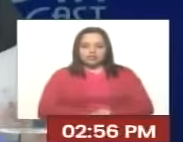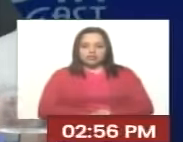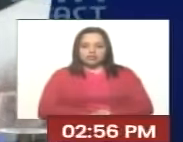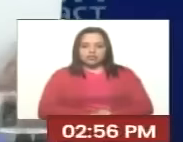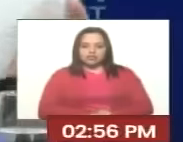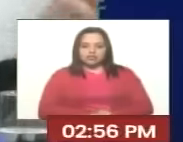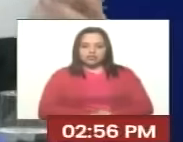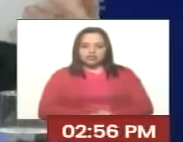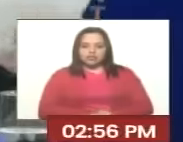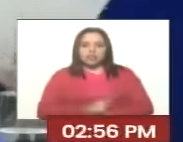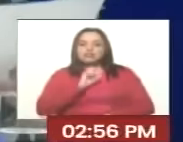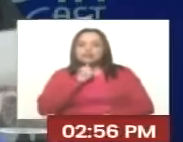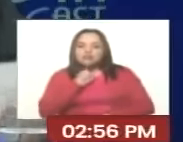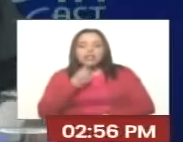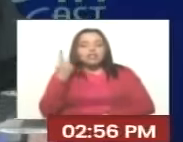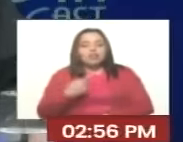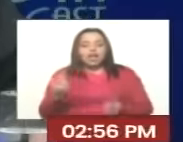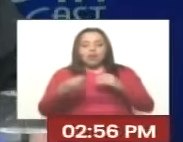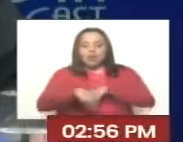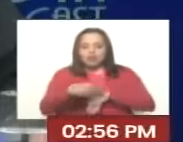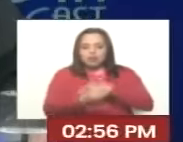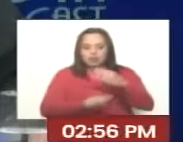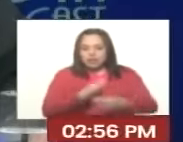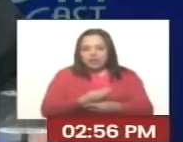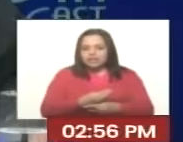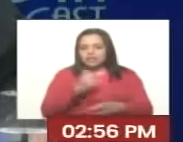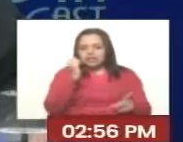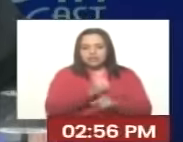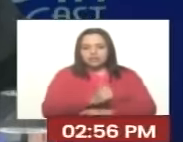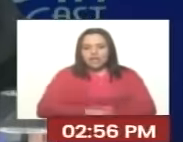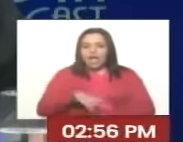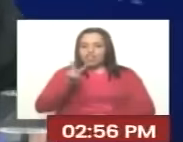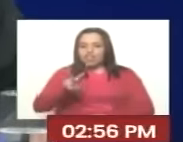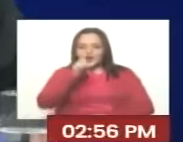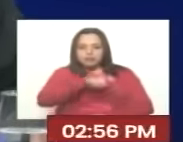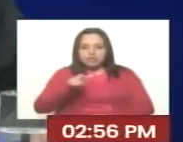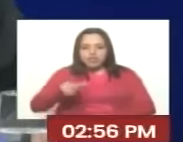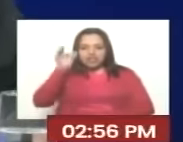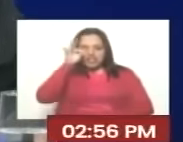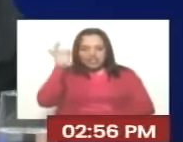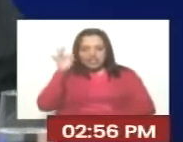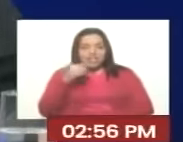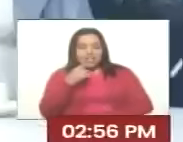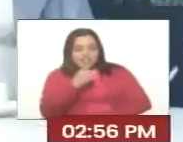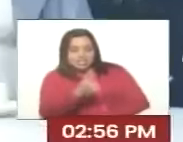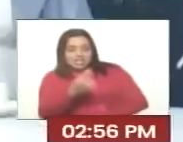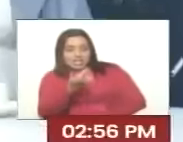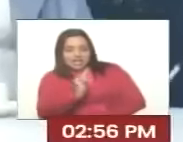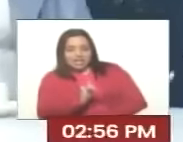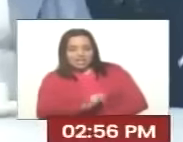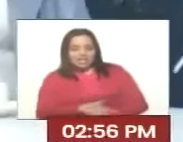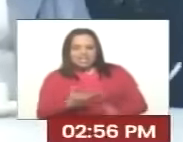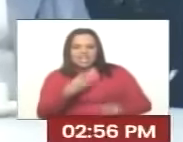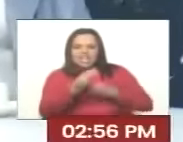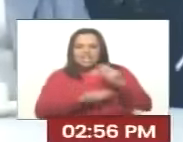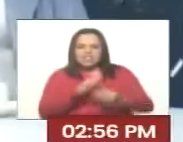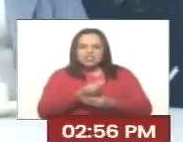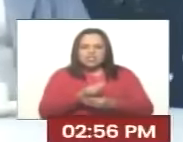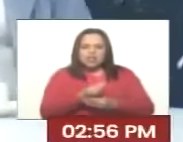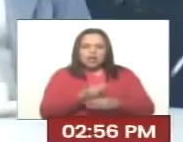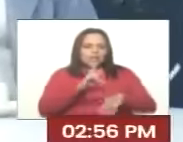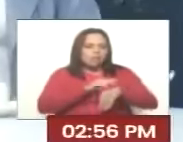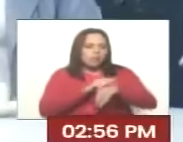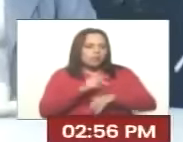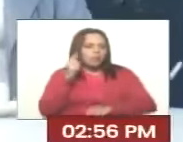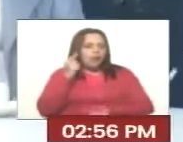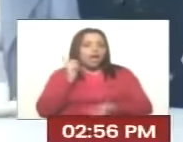encubrimiento y asociación para delinquir. Hay dos fiscales. Dicen por acá, ¿qué ha dicho la patóloga a todo esto? Porque algunos voceros